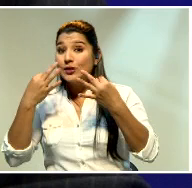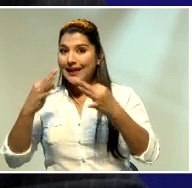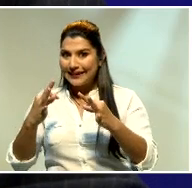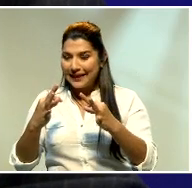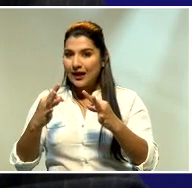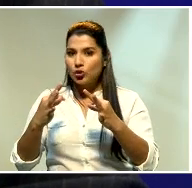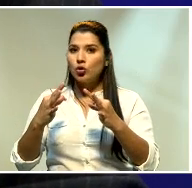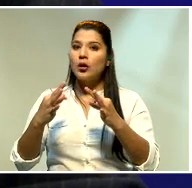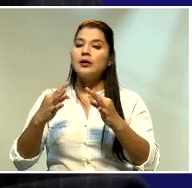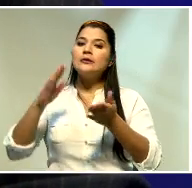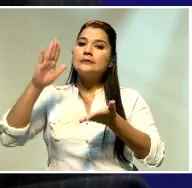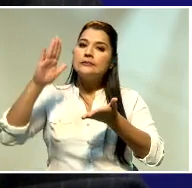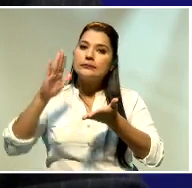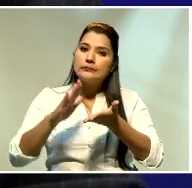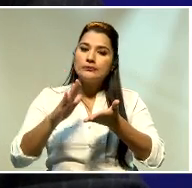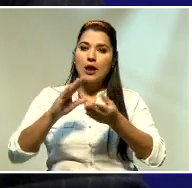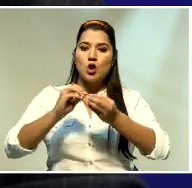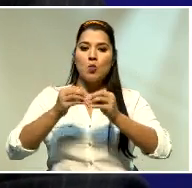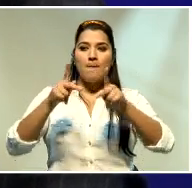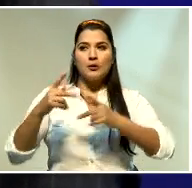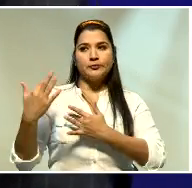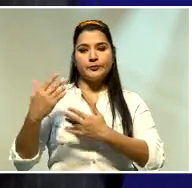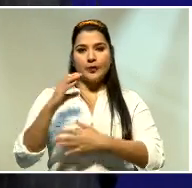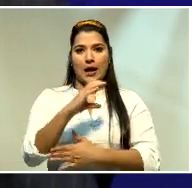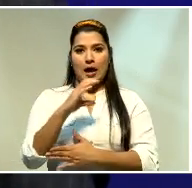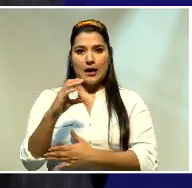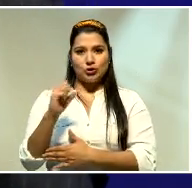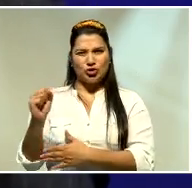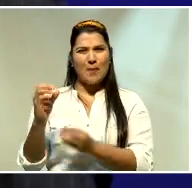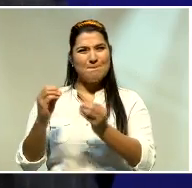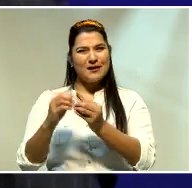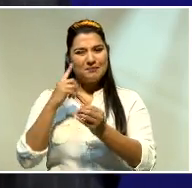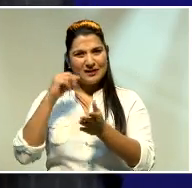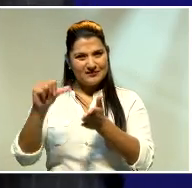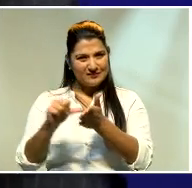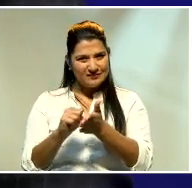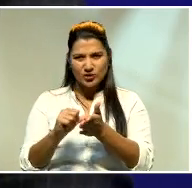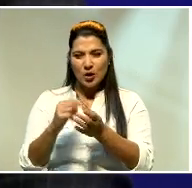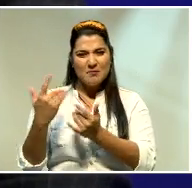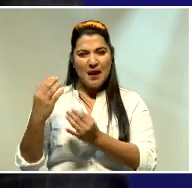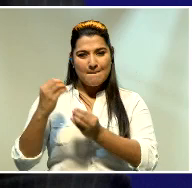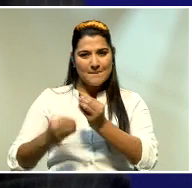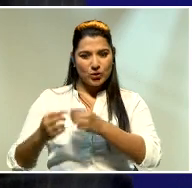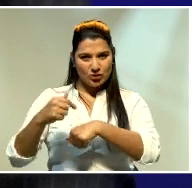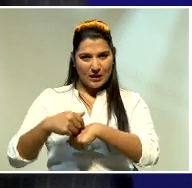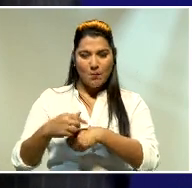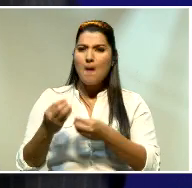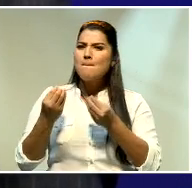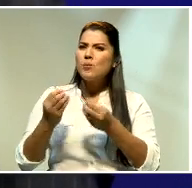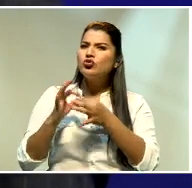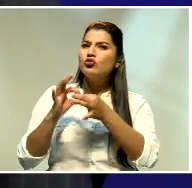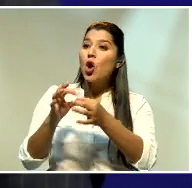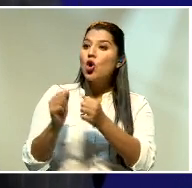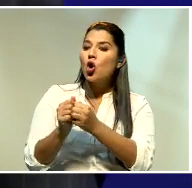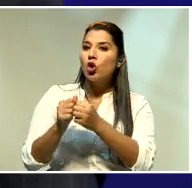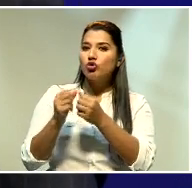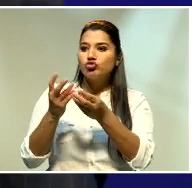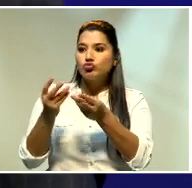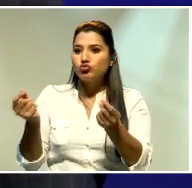filas en la caja del Seguro Social, sobre todo para las cirugías y otros tratamientos. Es mucho que ver con